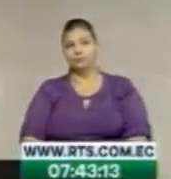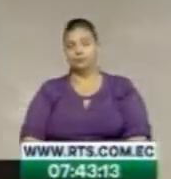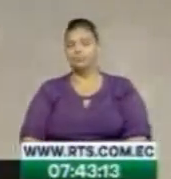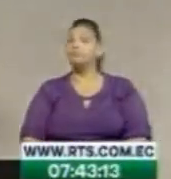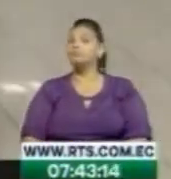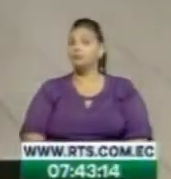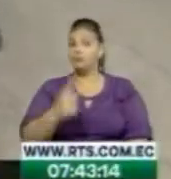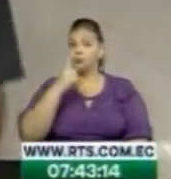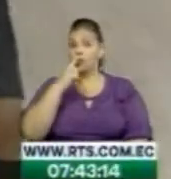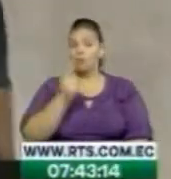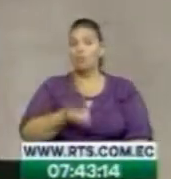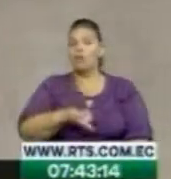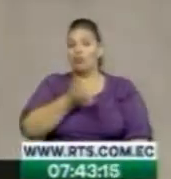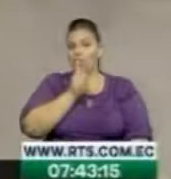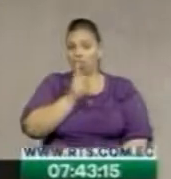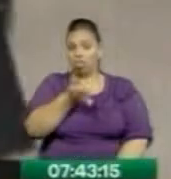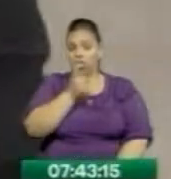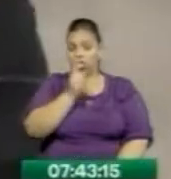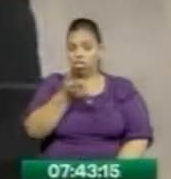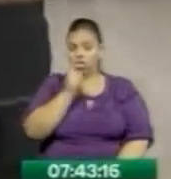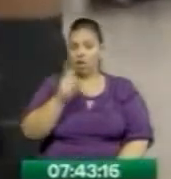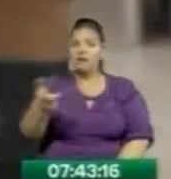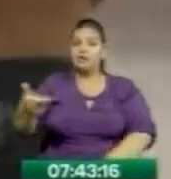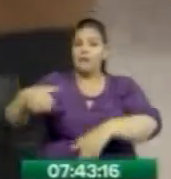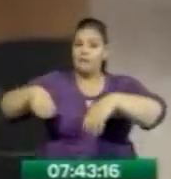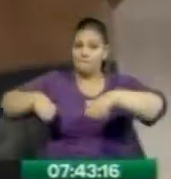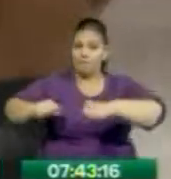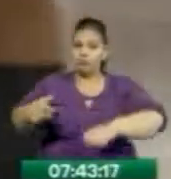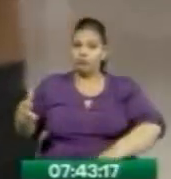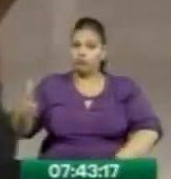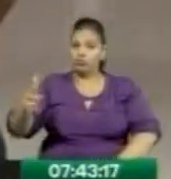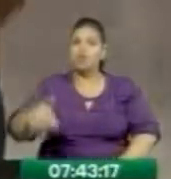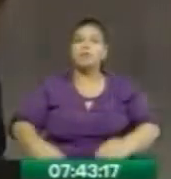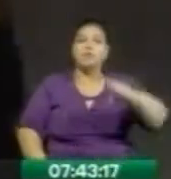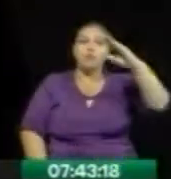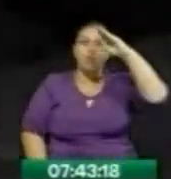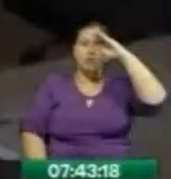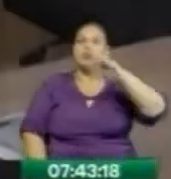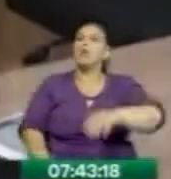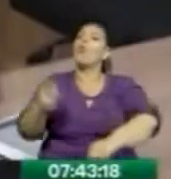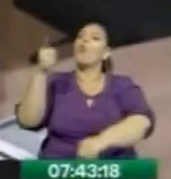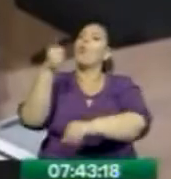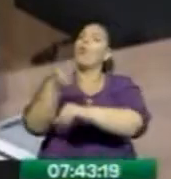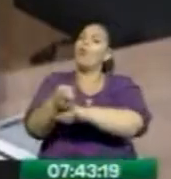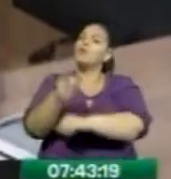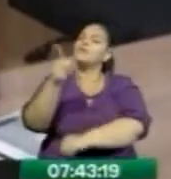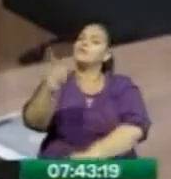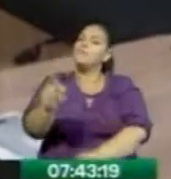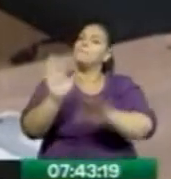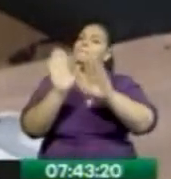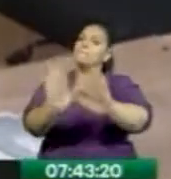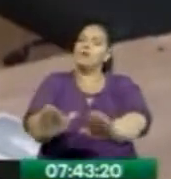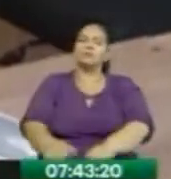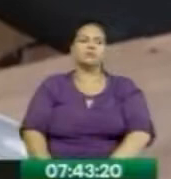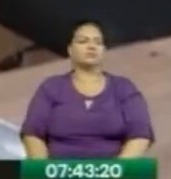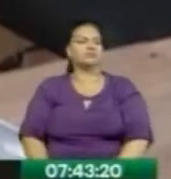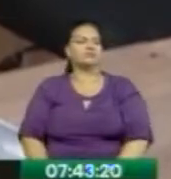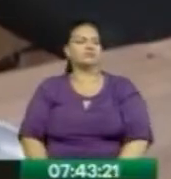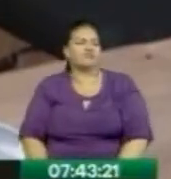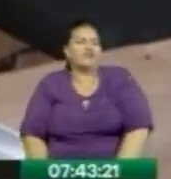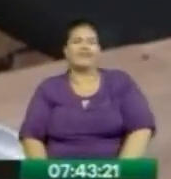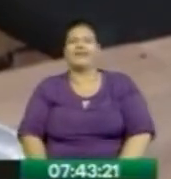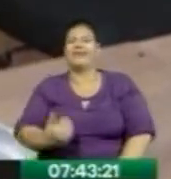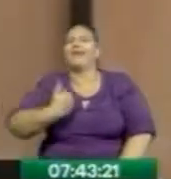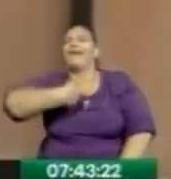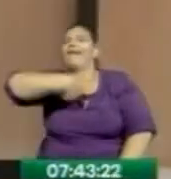etílico, no respetó la señal de la policía y más bien agredió a